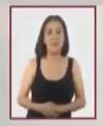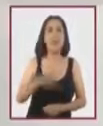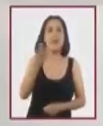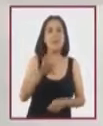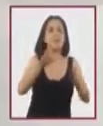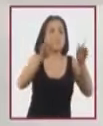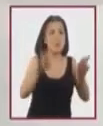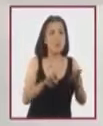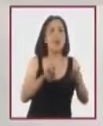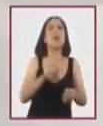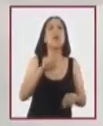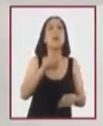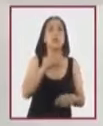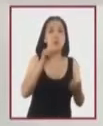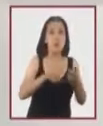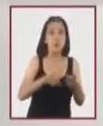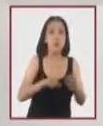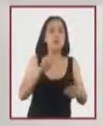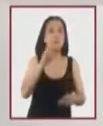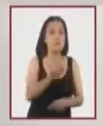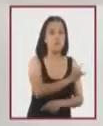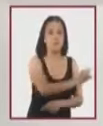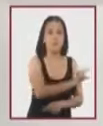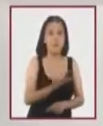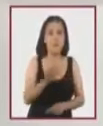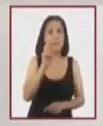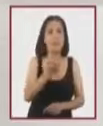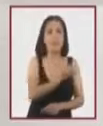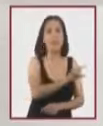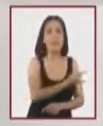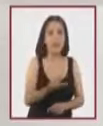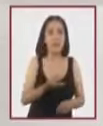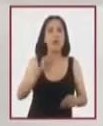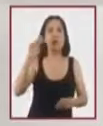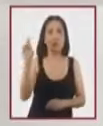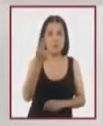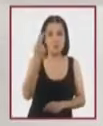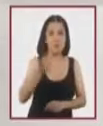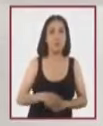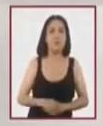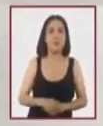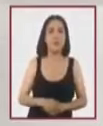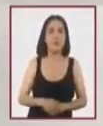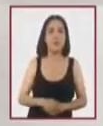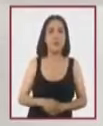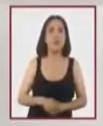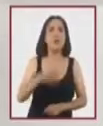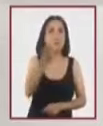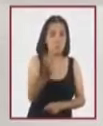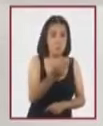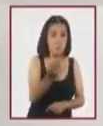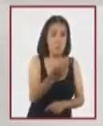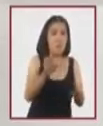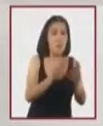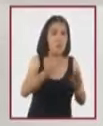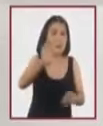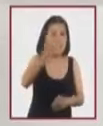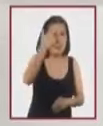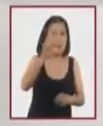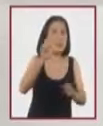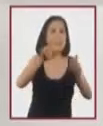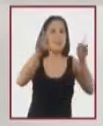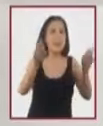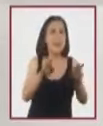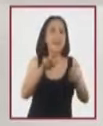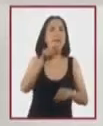Este texto se encuentra disponible en la página de divulgación de ciencias de la Tierra de la UNAM. ¿Ustedes recuerdan la fábula de